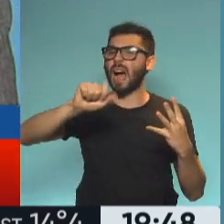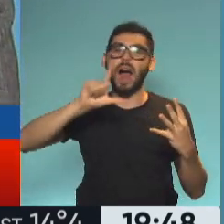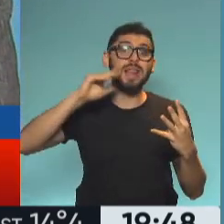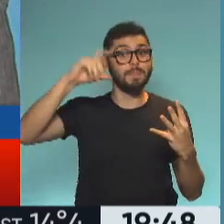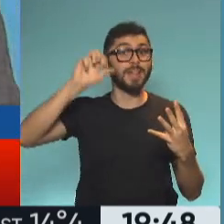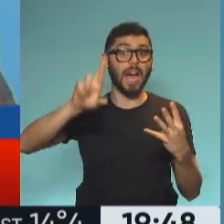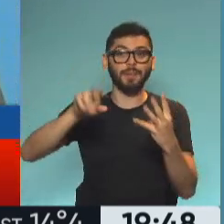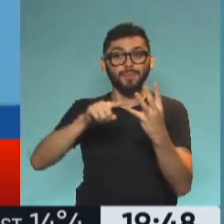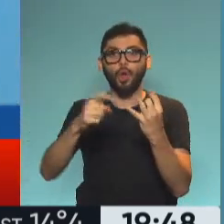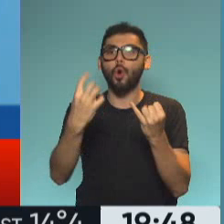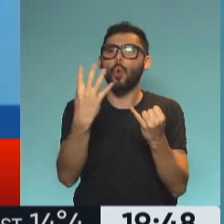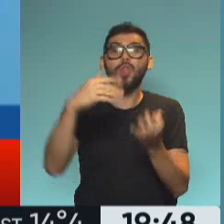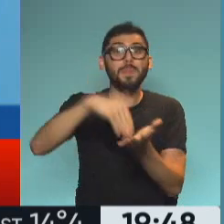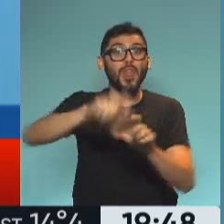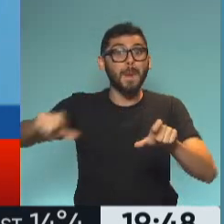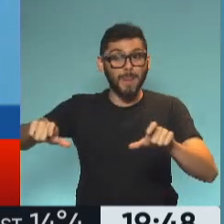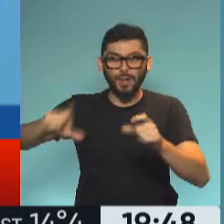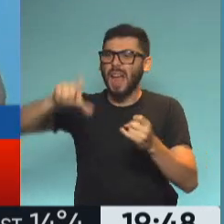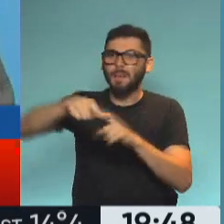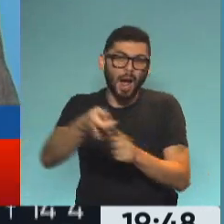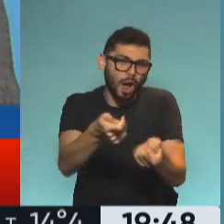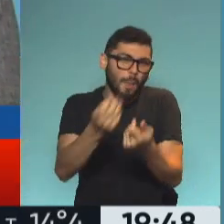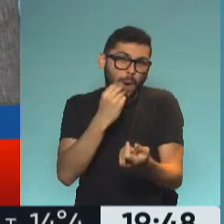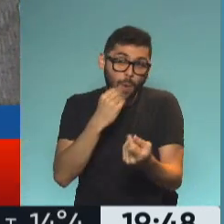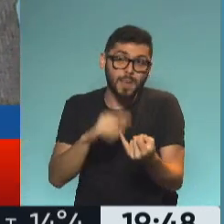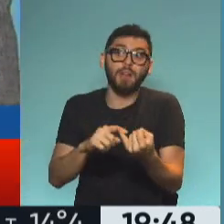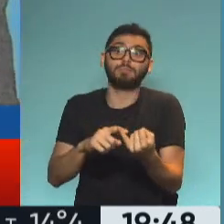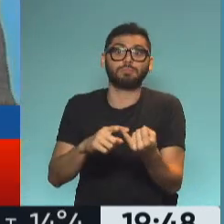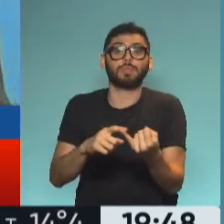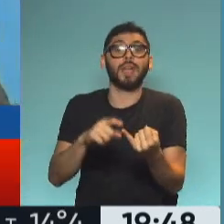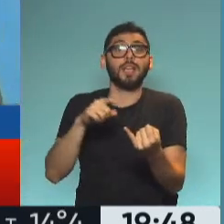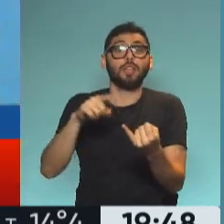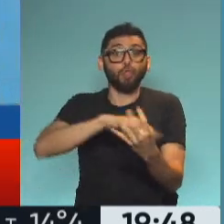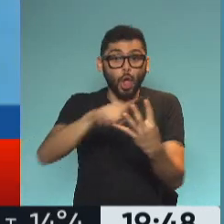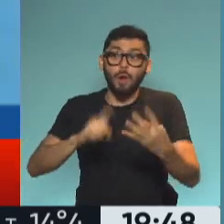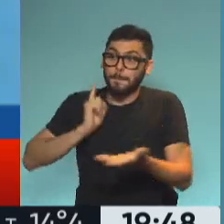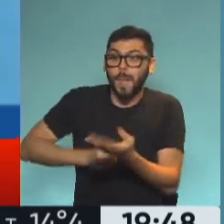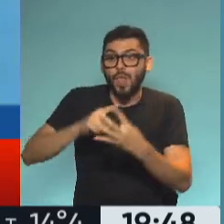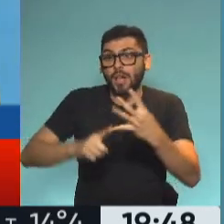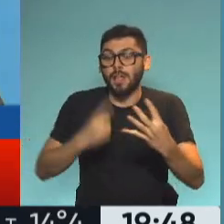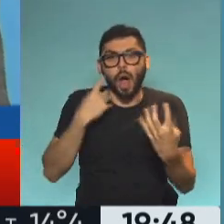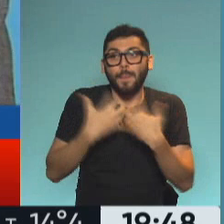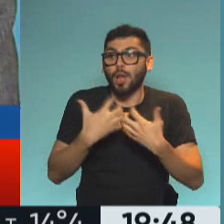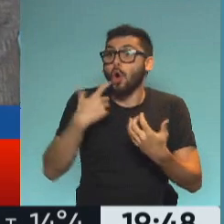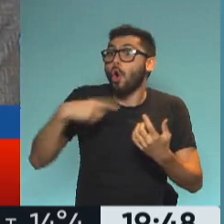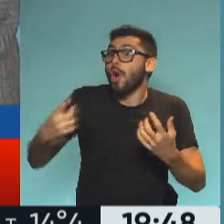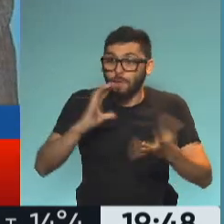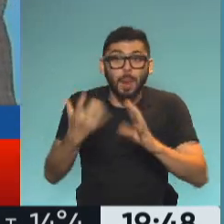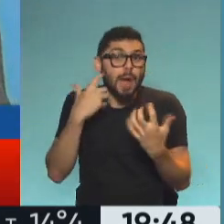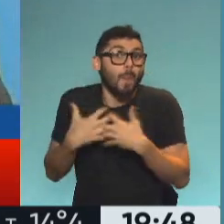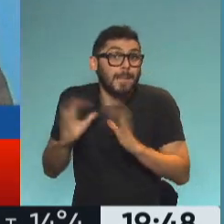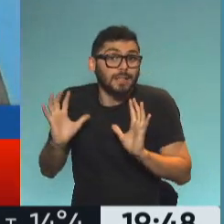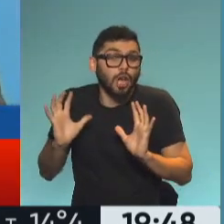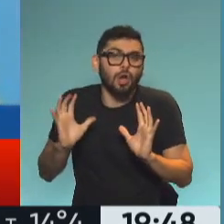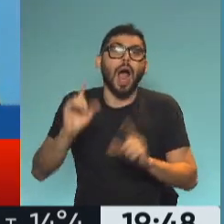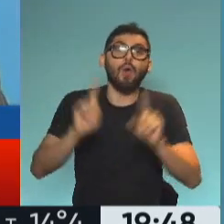de chicos, una tarjeta que es para comprar alimentos. Todo esto son las medidas que hemos tomado, evaluamos todas las alternativas. Hay mucha gente que tiene dificultades, sobre